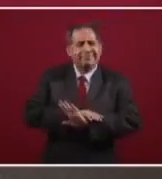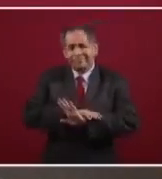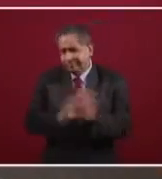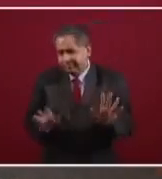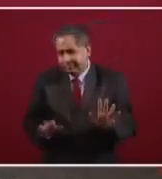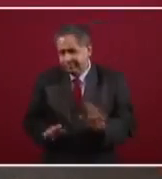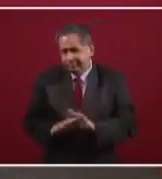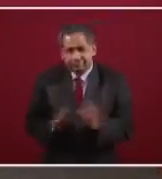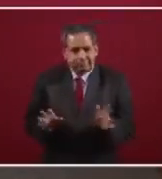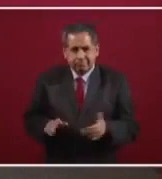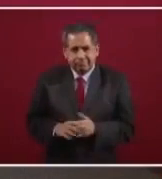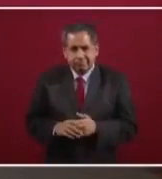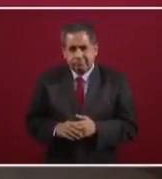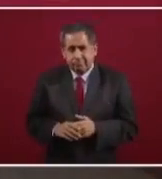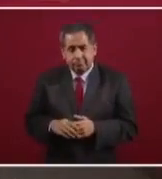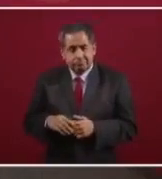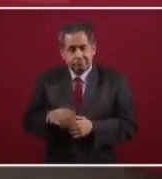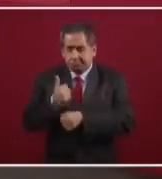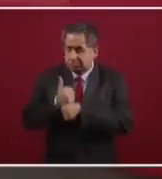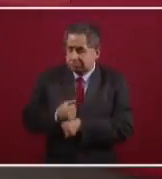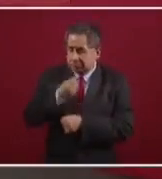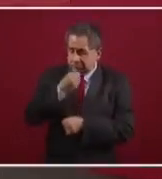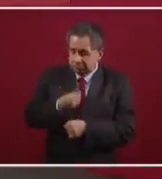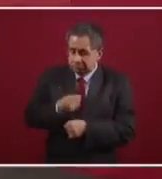solo para